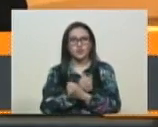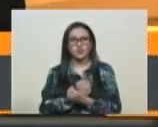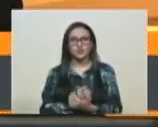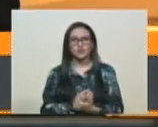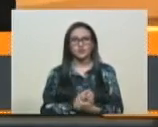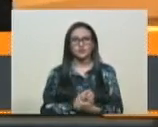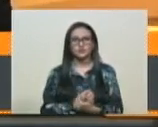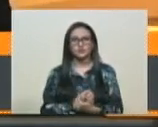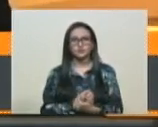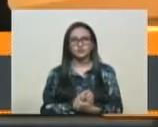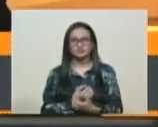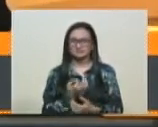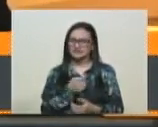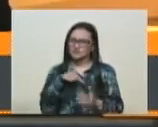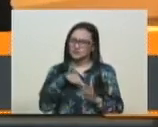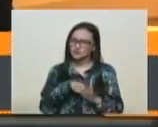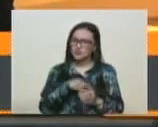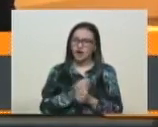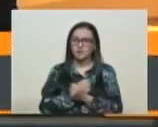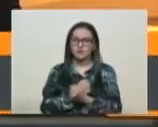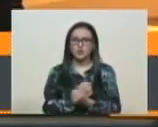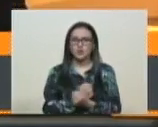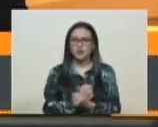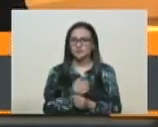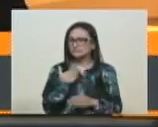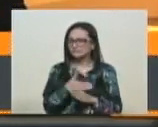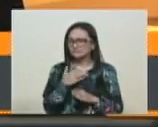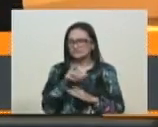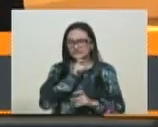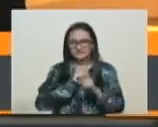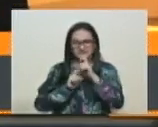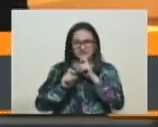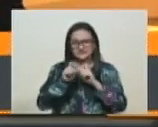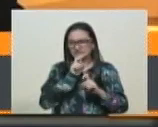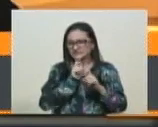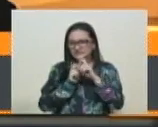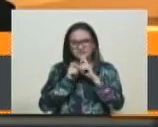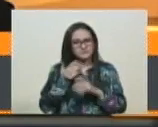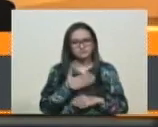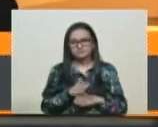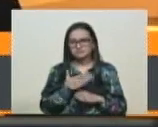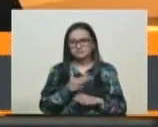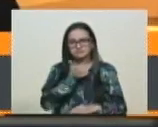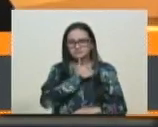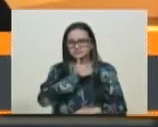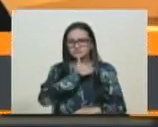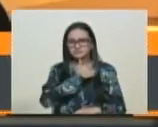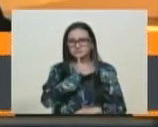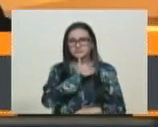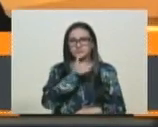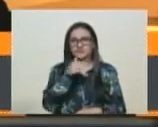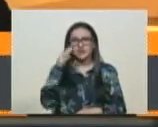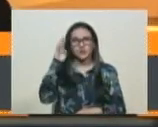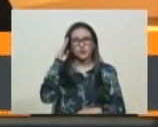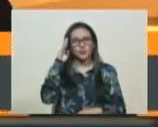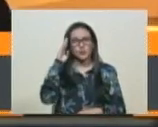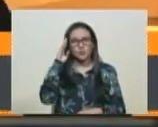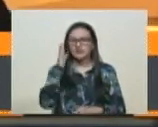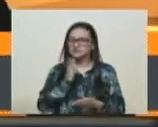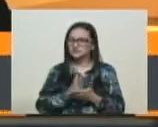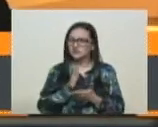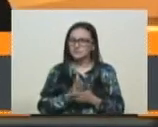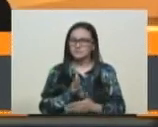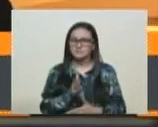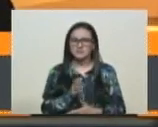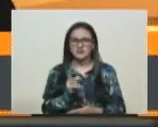con profundo amor, en el medio de las mayores adversidades. Allí ha estado Cuba siempre,